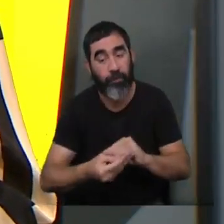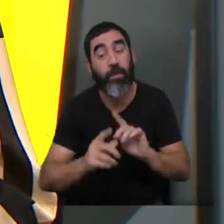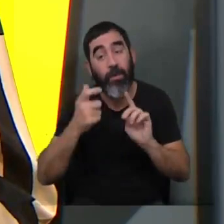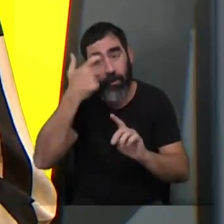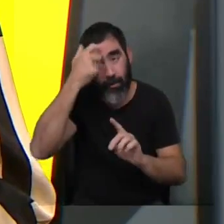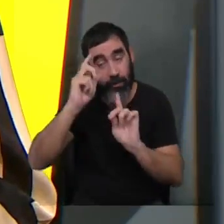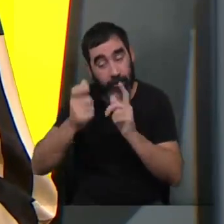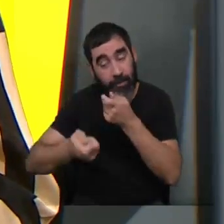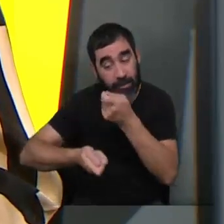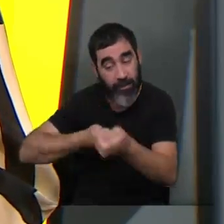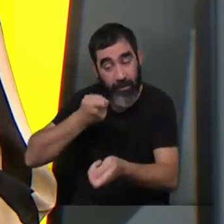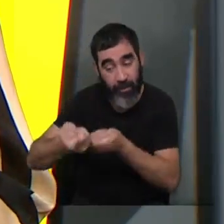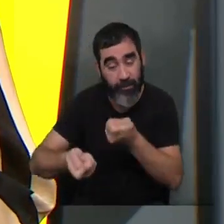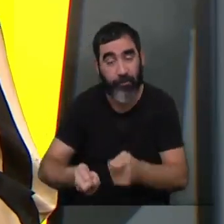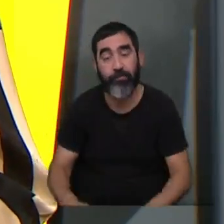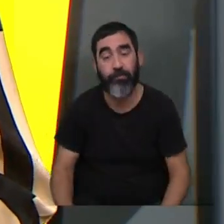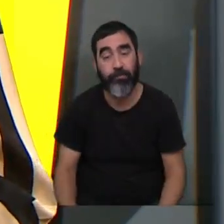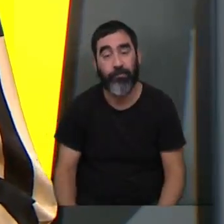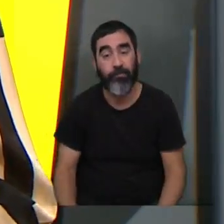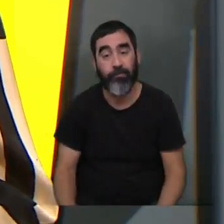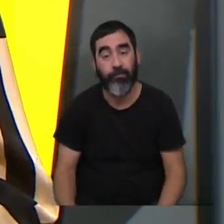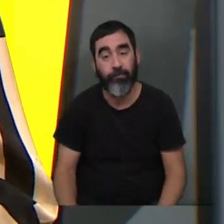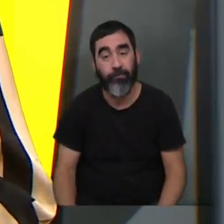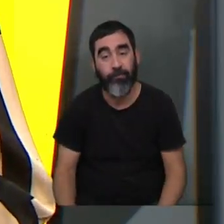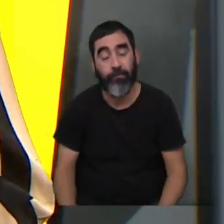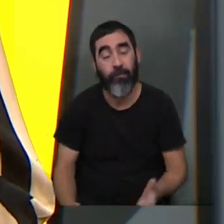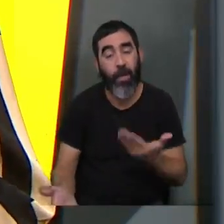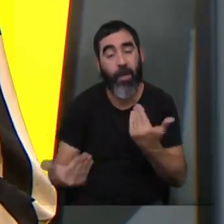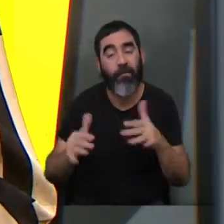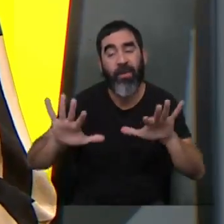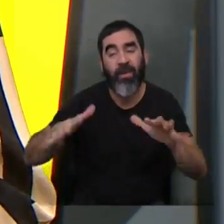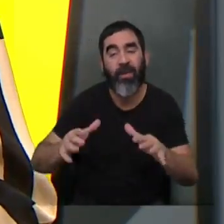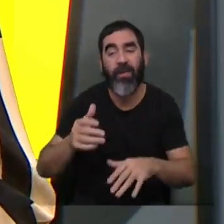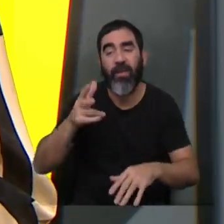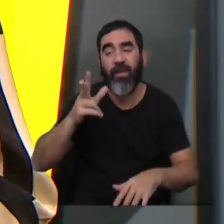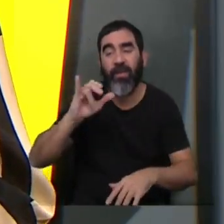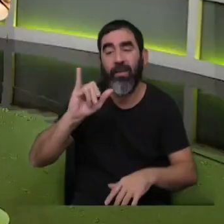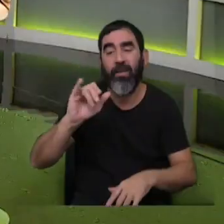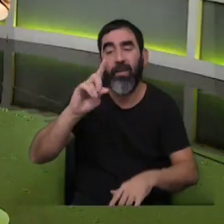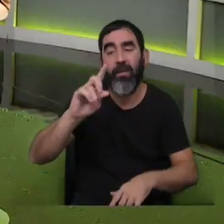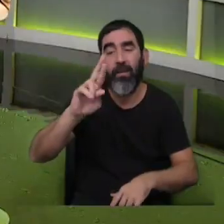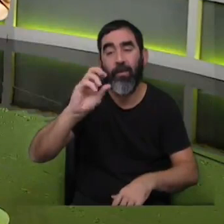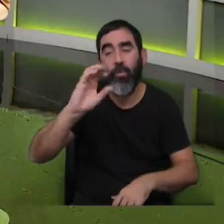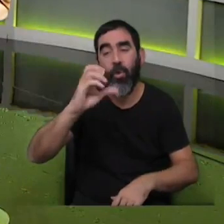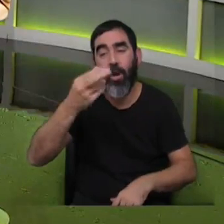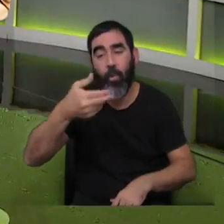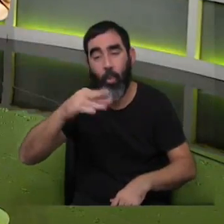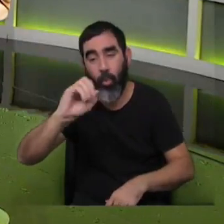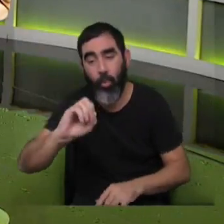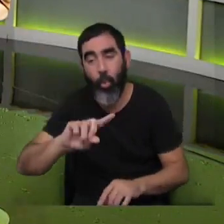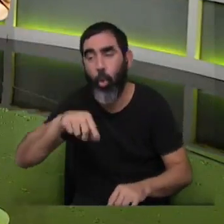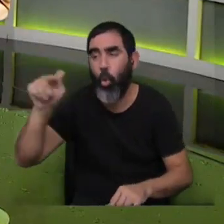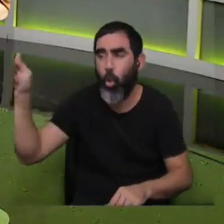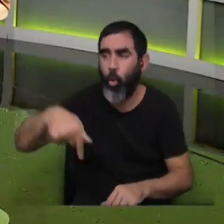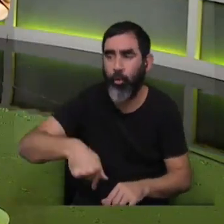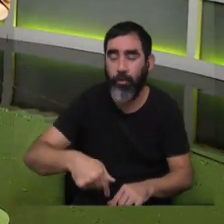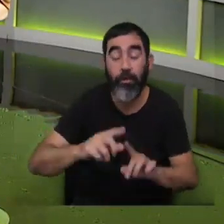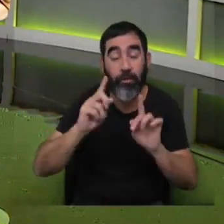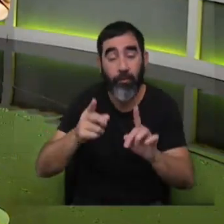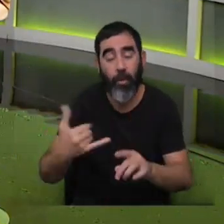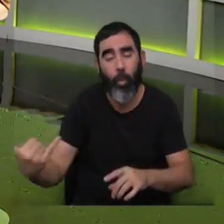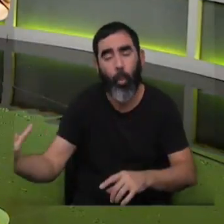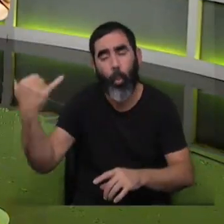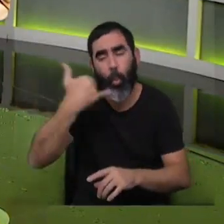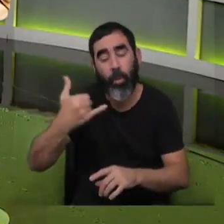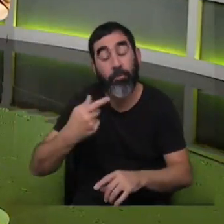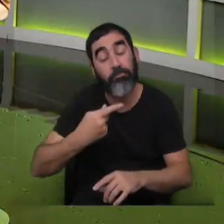ciencia. Entonces, hablamos con Ethel para hablar de qué son los hidrocarburos, los combustibles, de dónde salen, y ella también nos cuenta